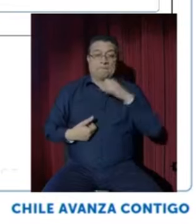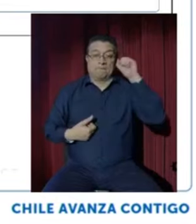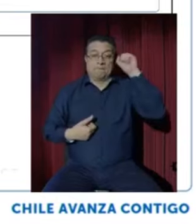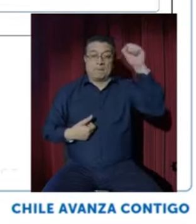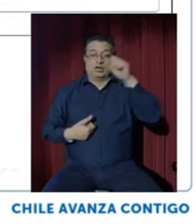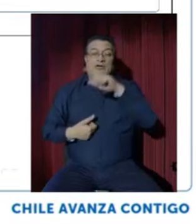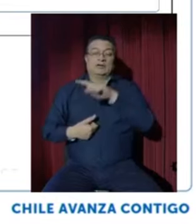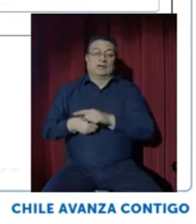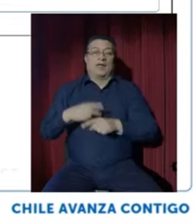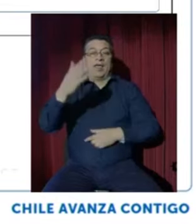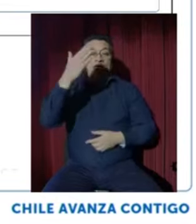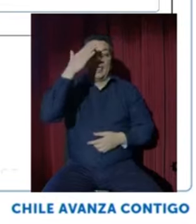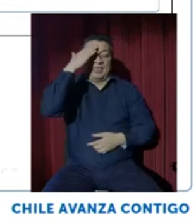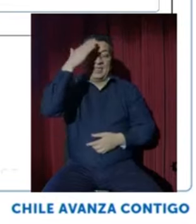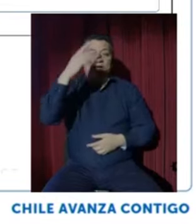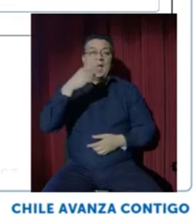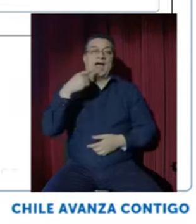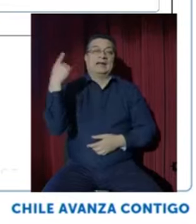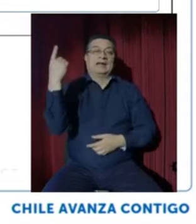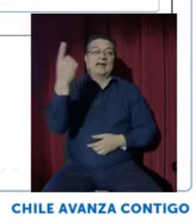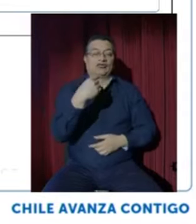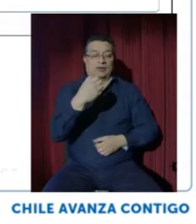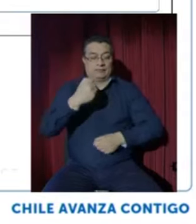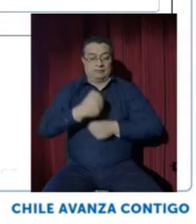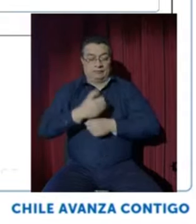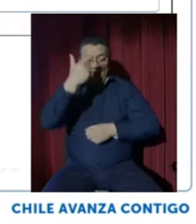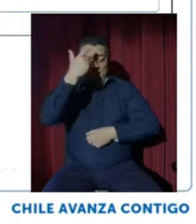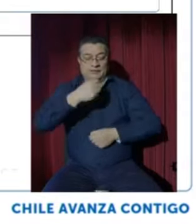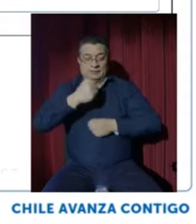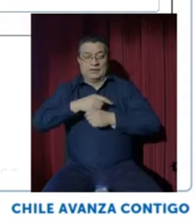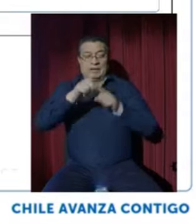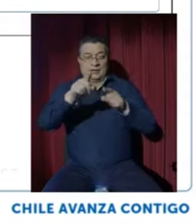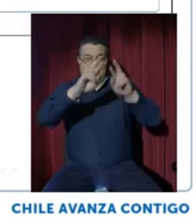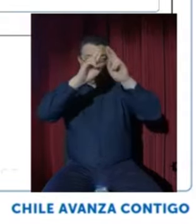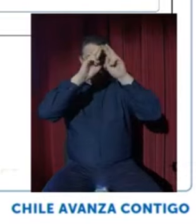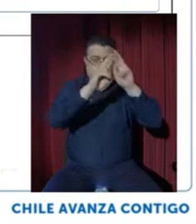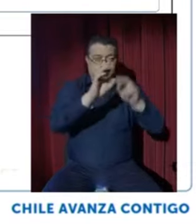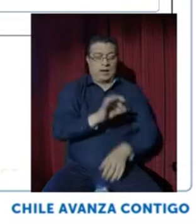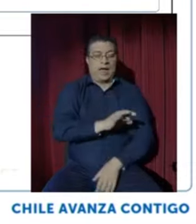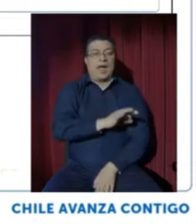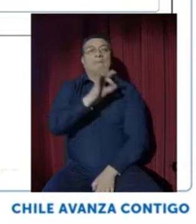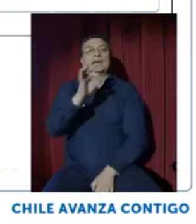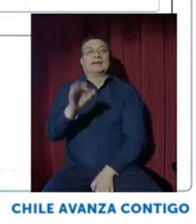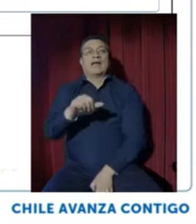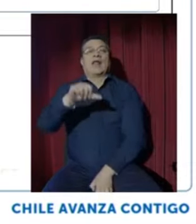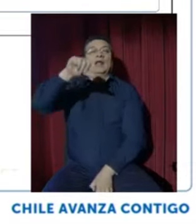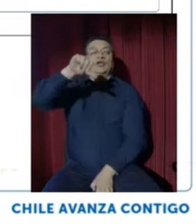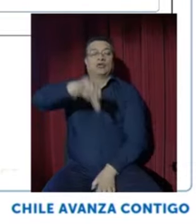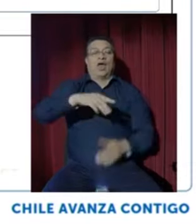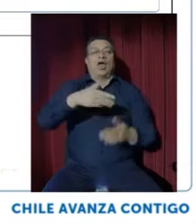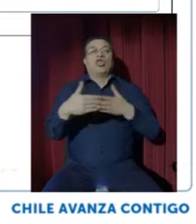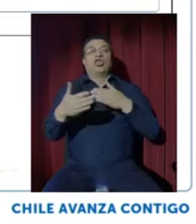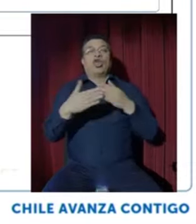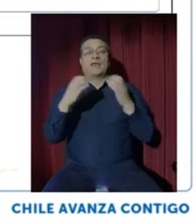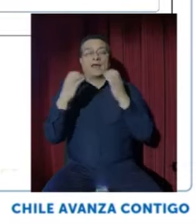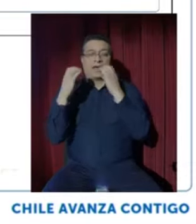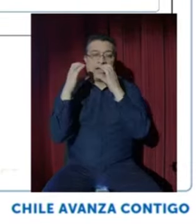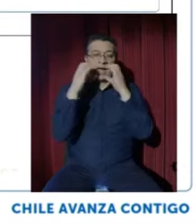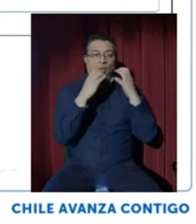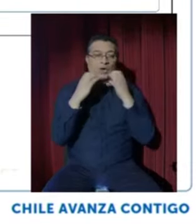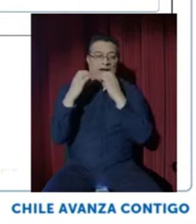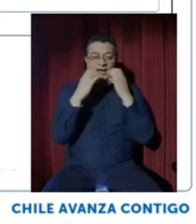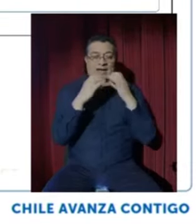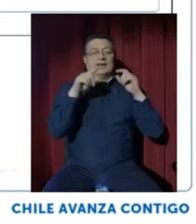Día Nacional del brigadista entregando él un reconocimiento especial que hicimos en la ciudad de cauquenes y un nuevo